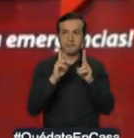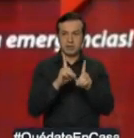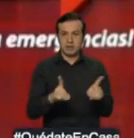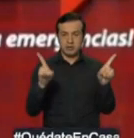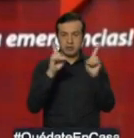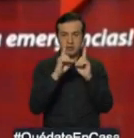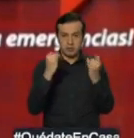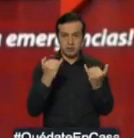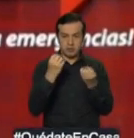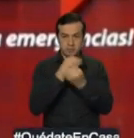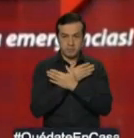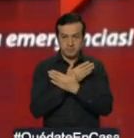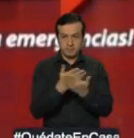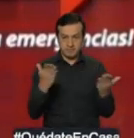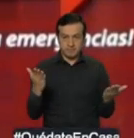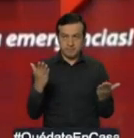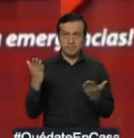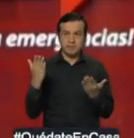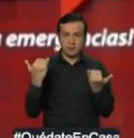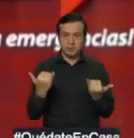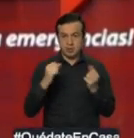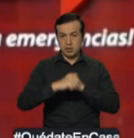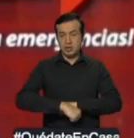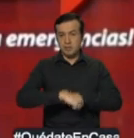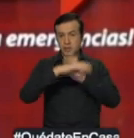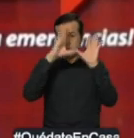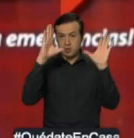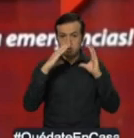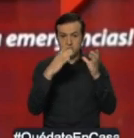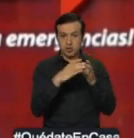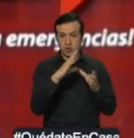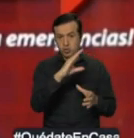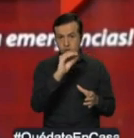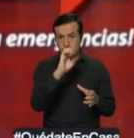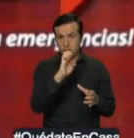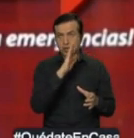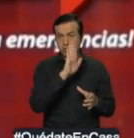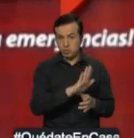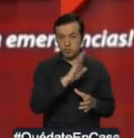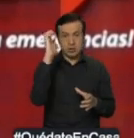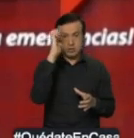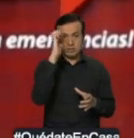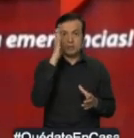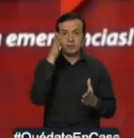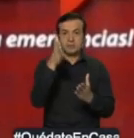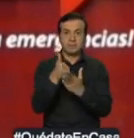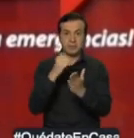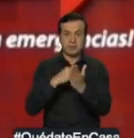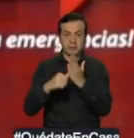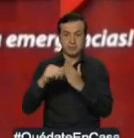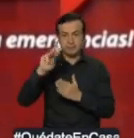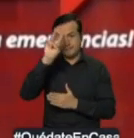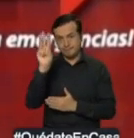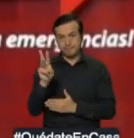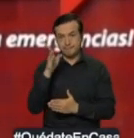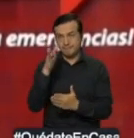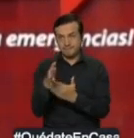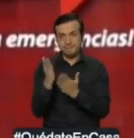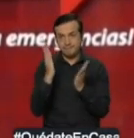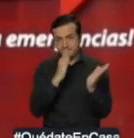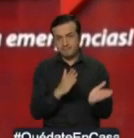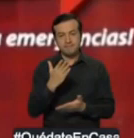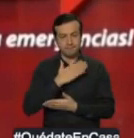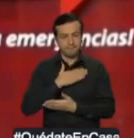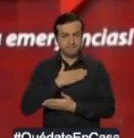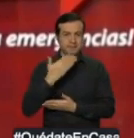hoy el viceministro nos acompañó esta mañana en el coro y luego tuvo que atender un asunto de emergencia en el ministerio de salud así que tengo